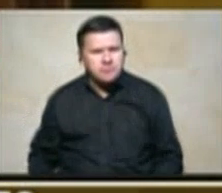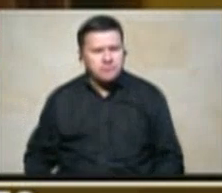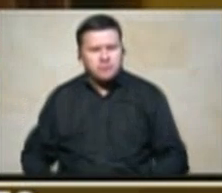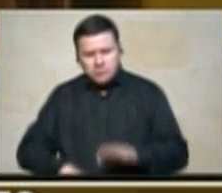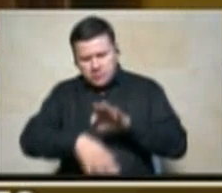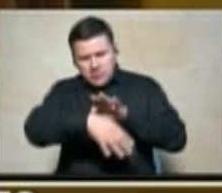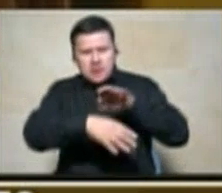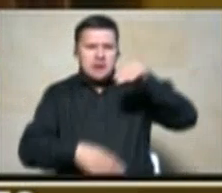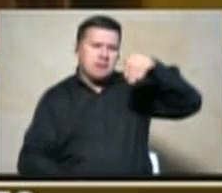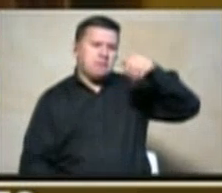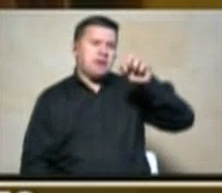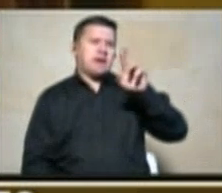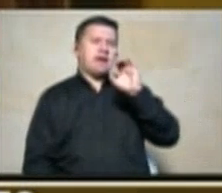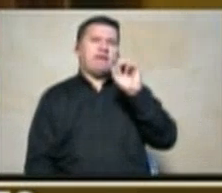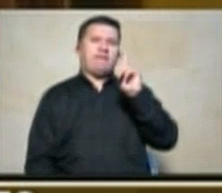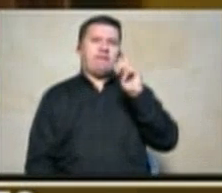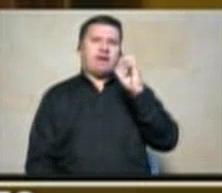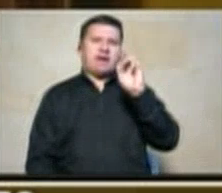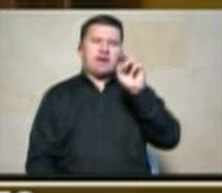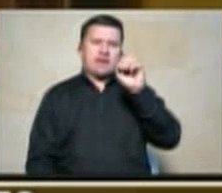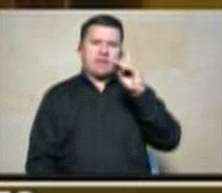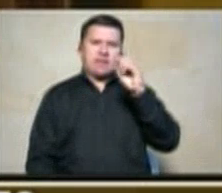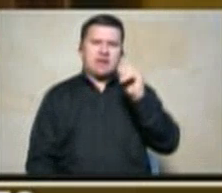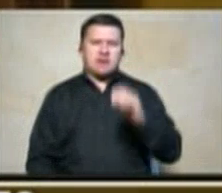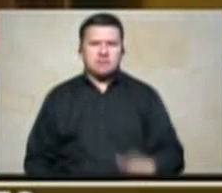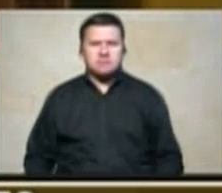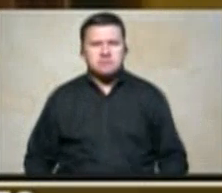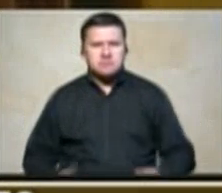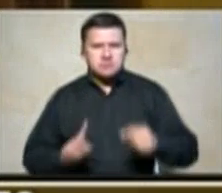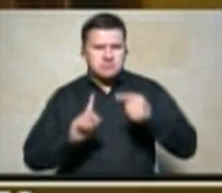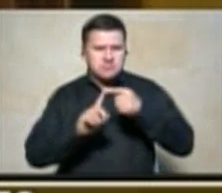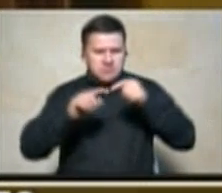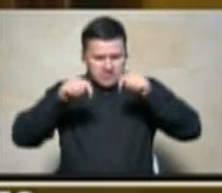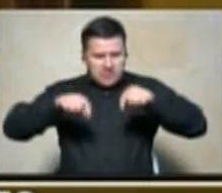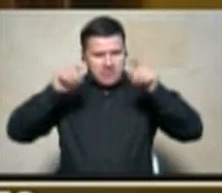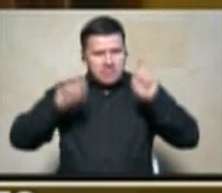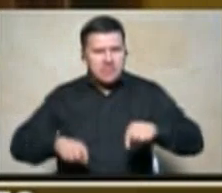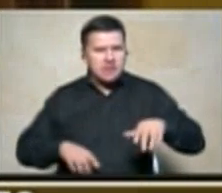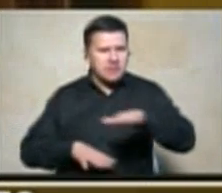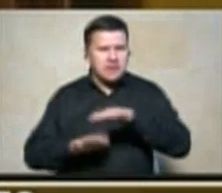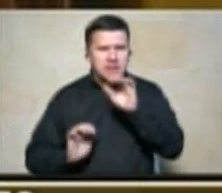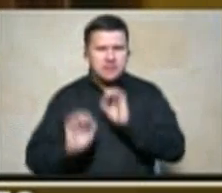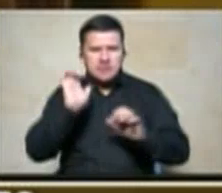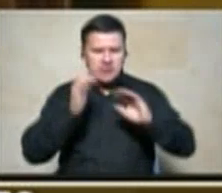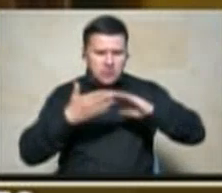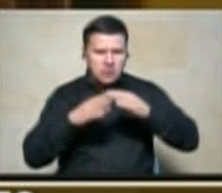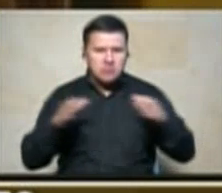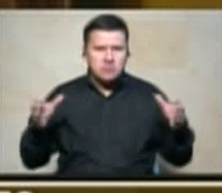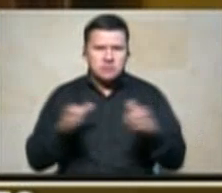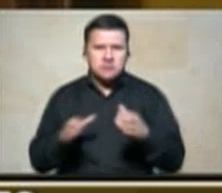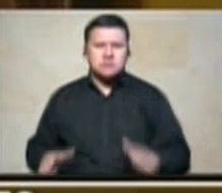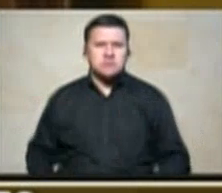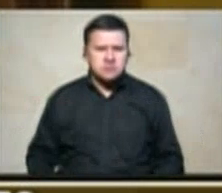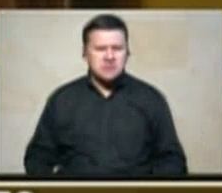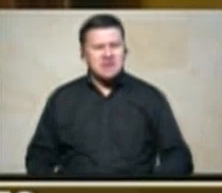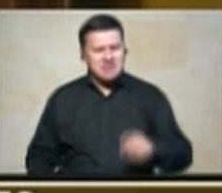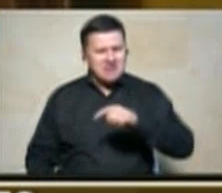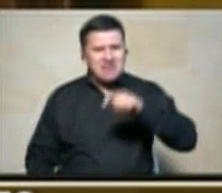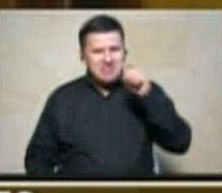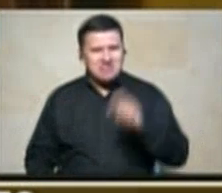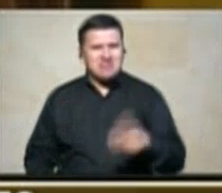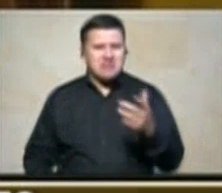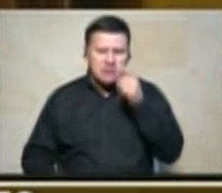aquí debe estar la Defensoría del Pueblo, aquí debe estar la Procuraduría, aquí debe estar